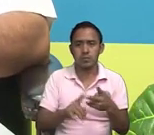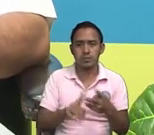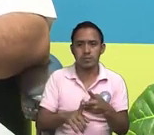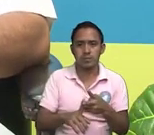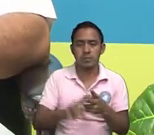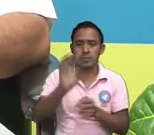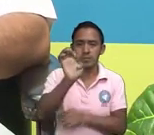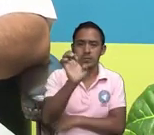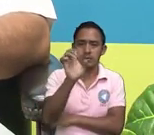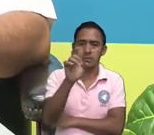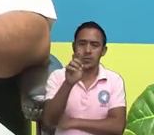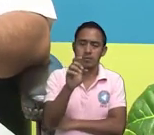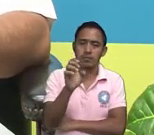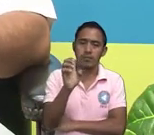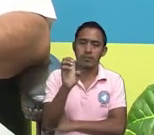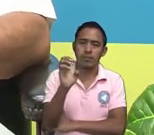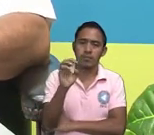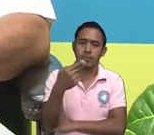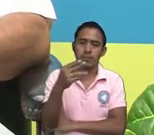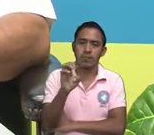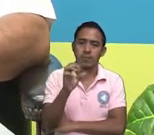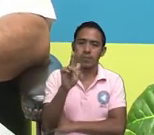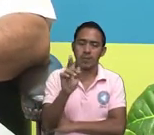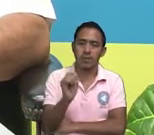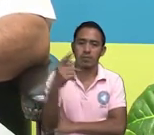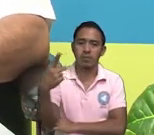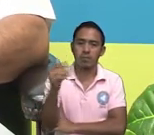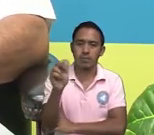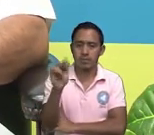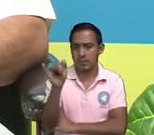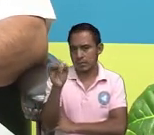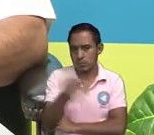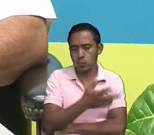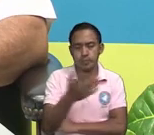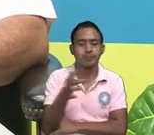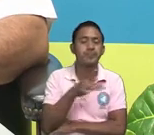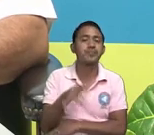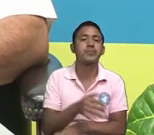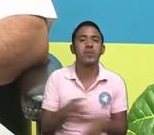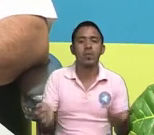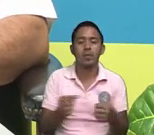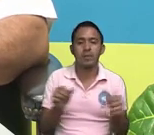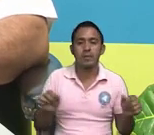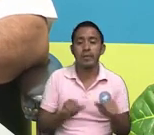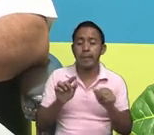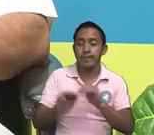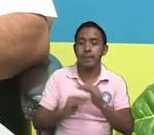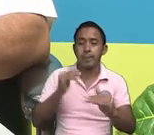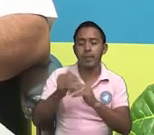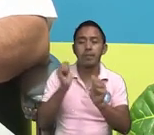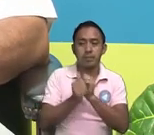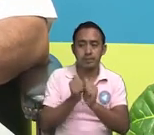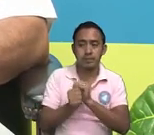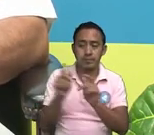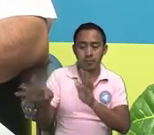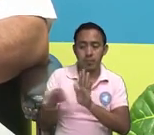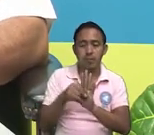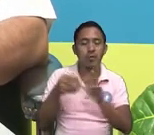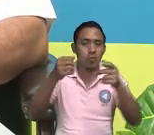llamamos ectoparásitos, que viven en la piel del animal y viven afuera de él, y que secundariamente pueden afectar al ser